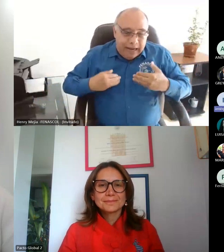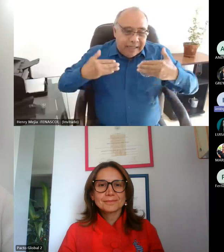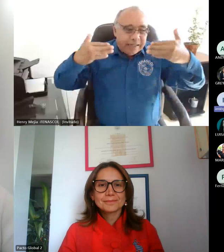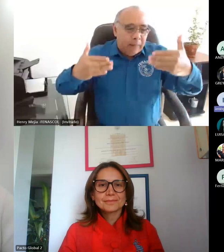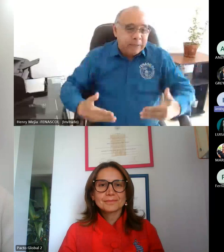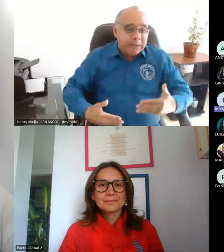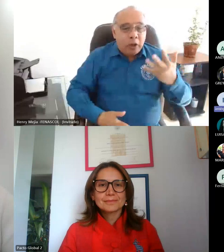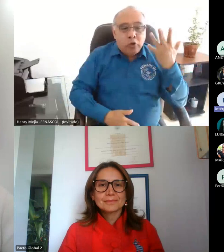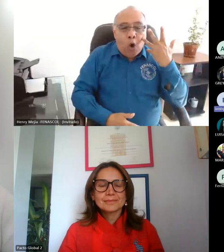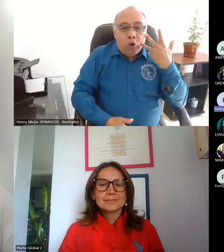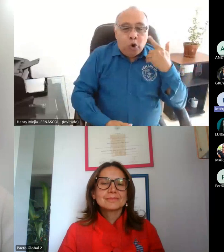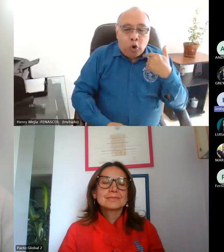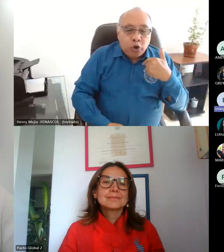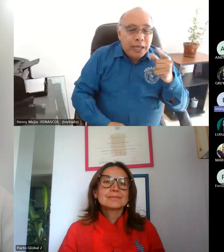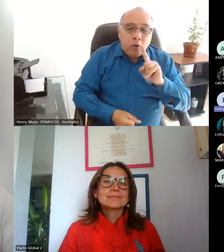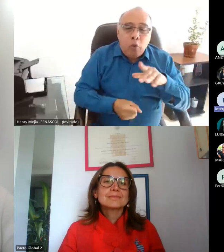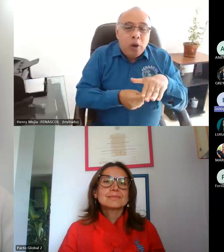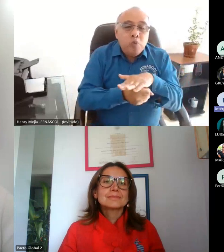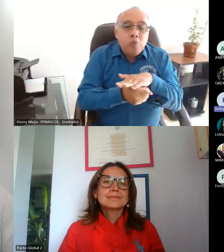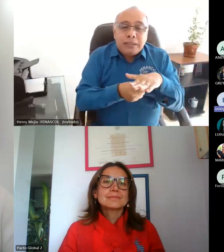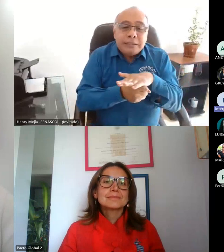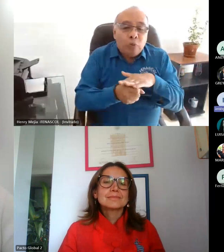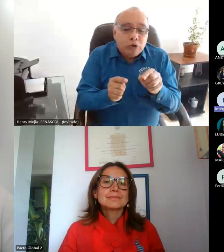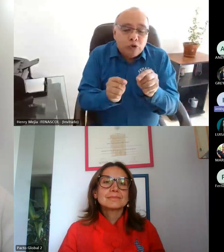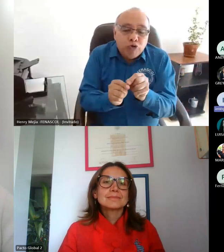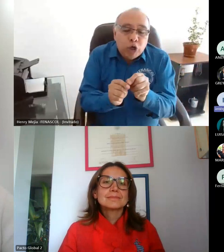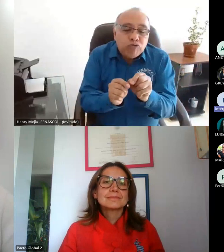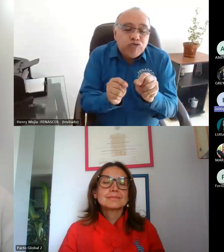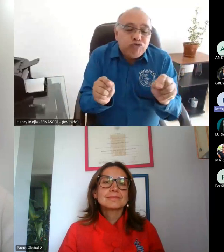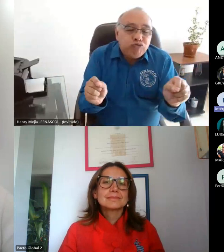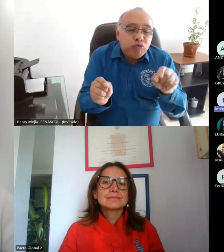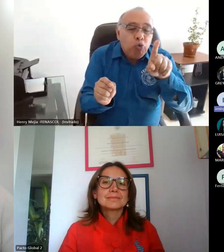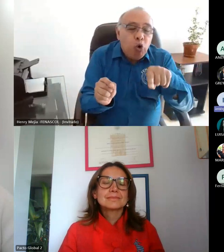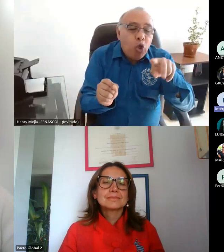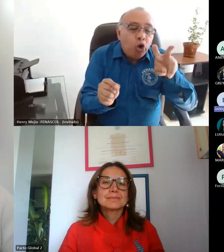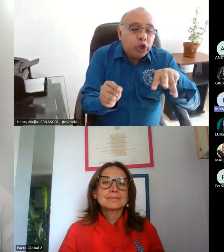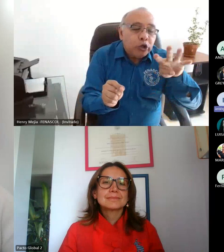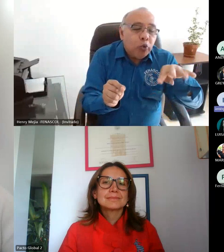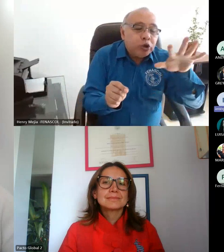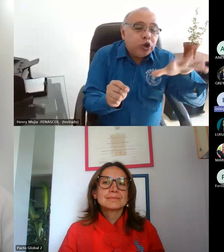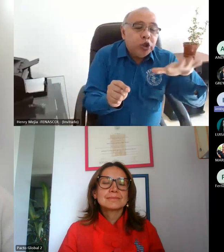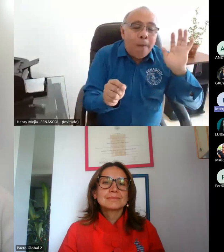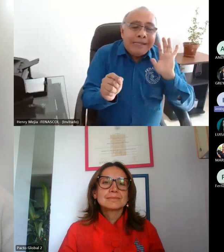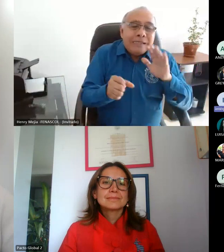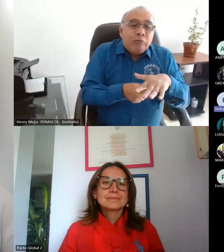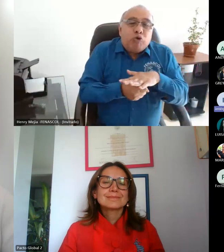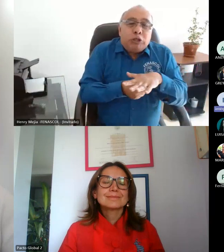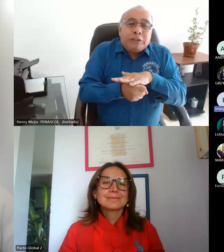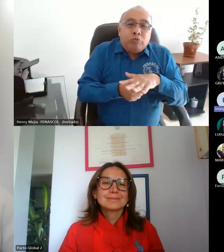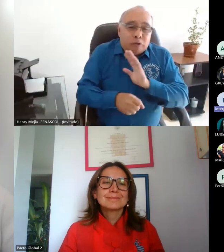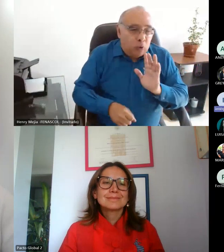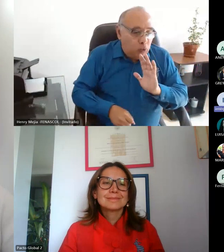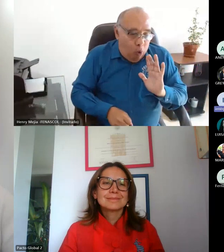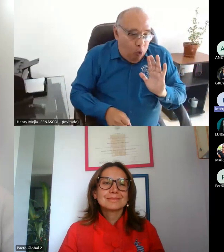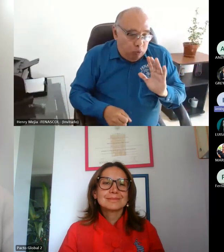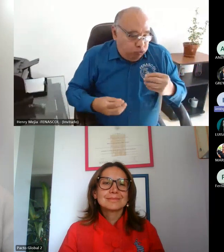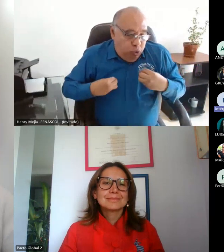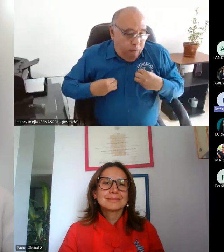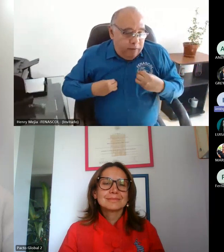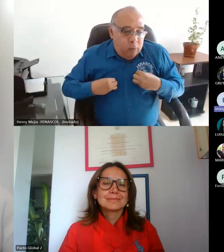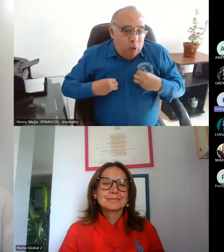alivie eh su sistema y la fractura desaparezca pues ya no está eh eh en esa